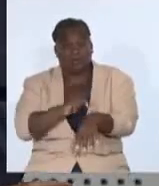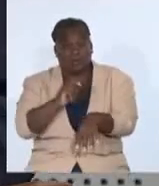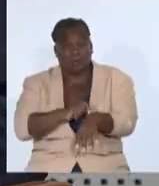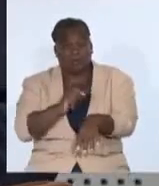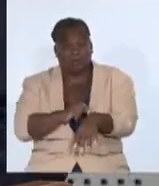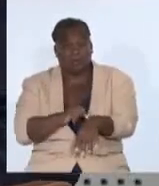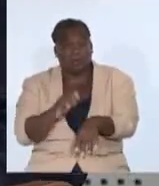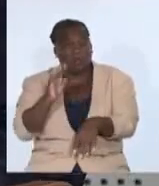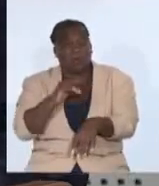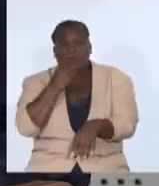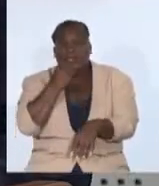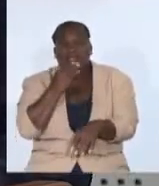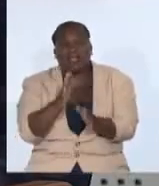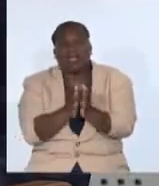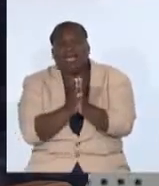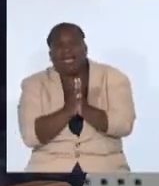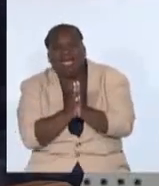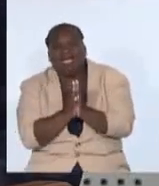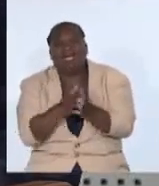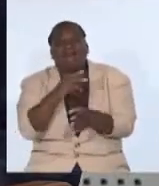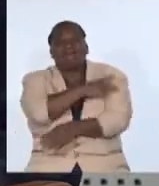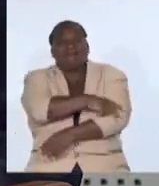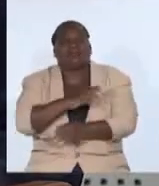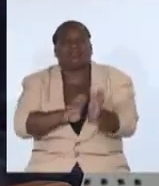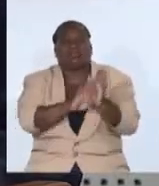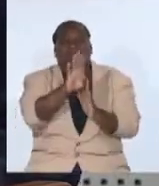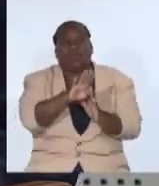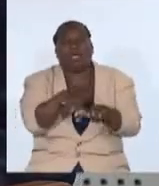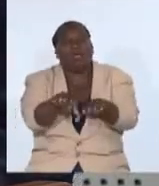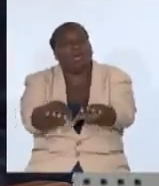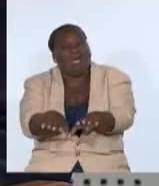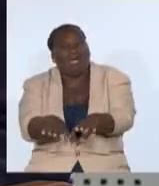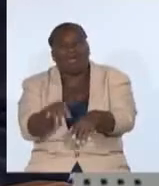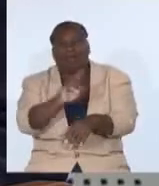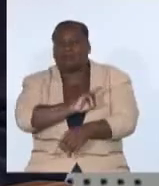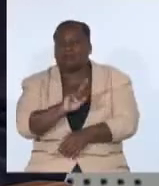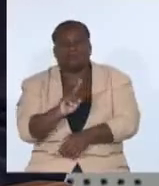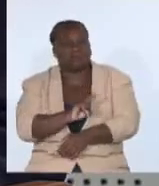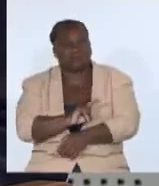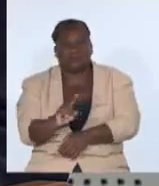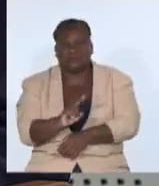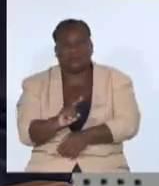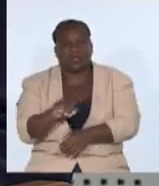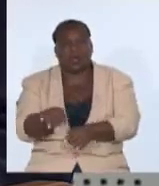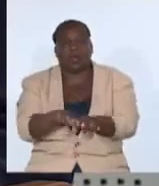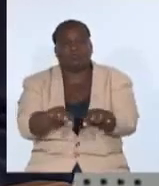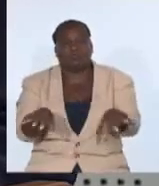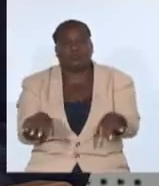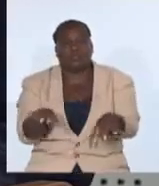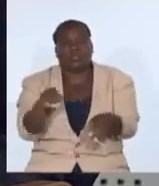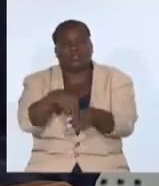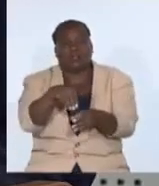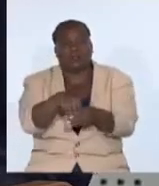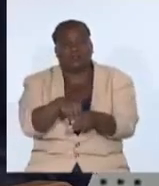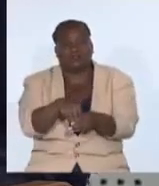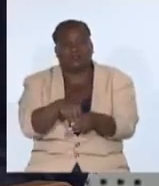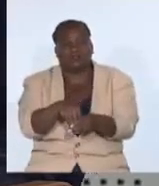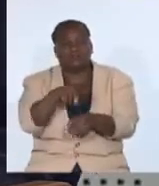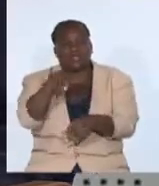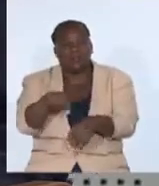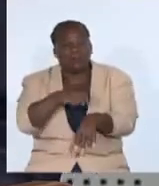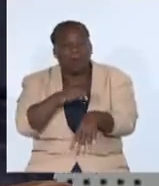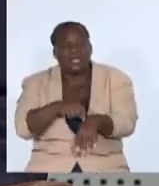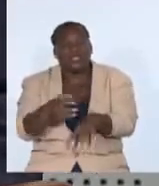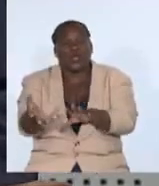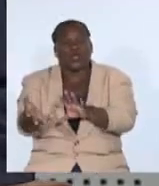puede ser de ruego a los países desarrollados ni de su misión derrotismo o divisiones internas sino de rescate